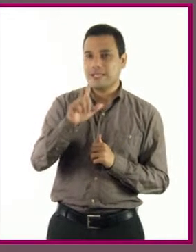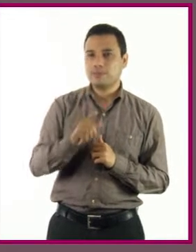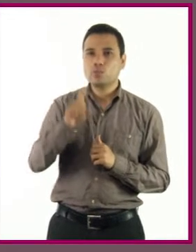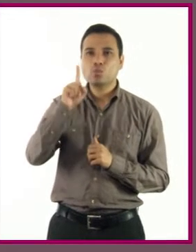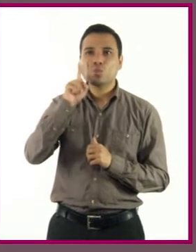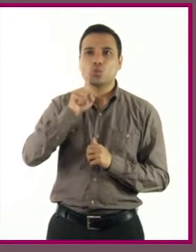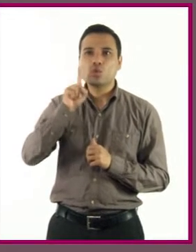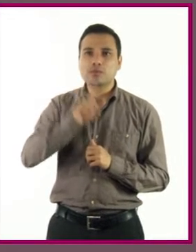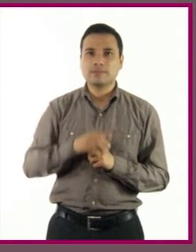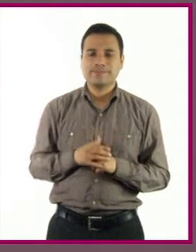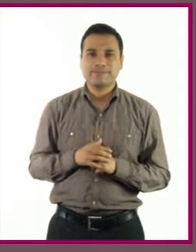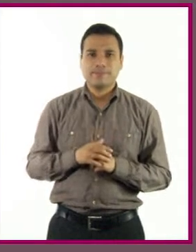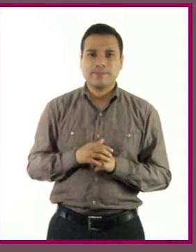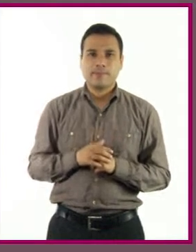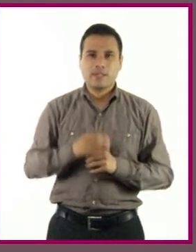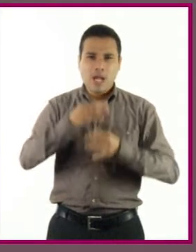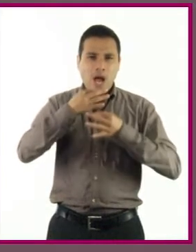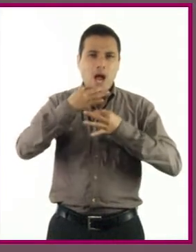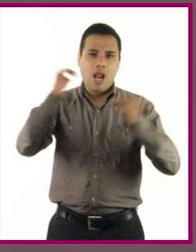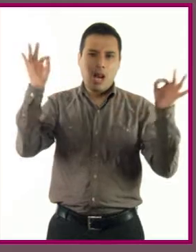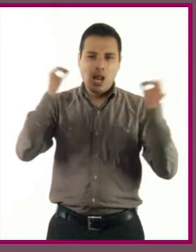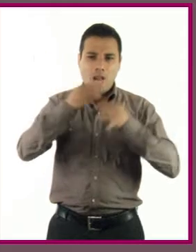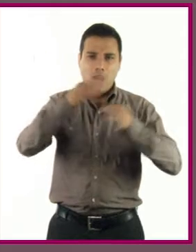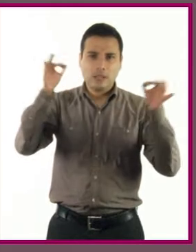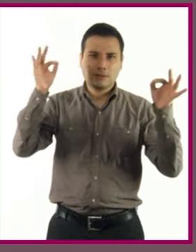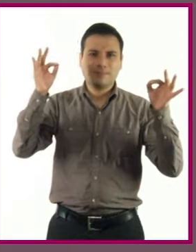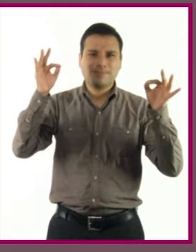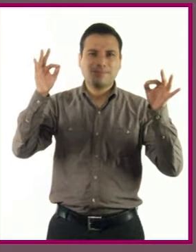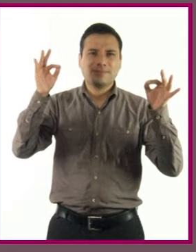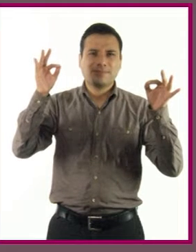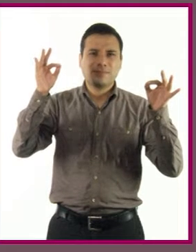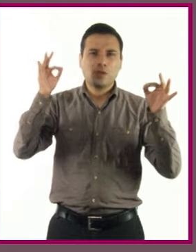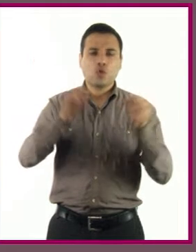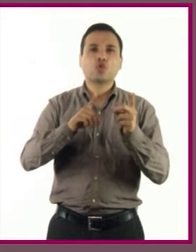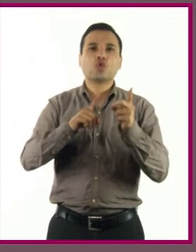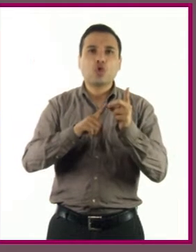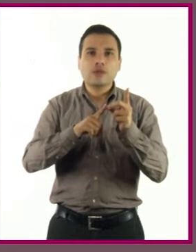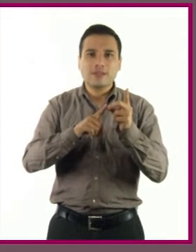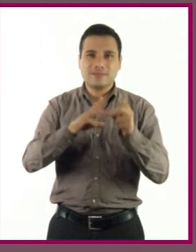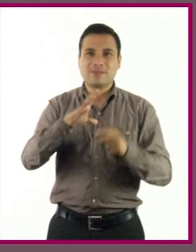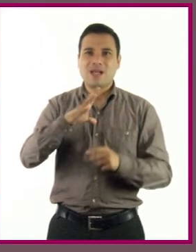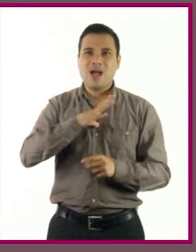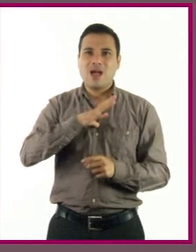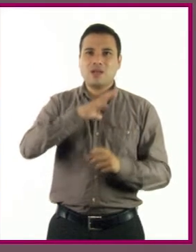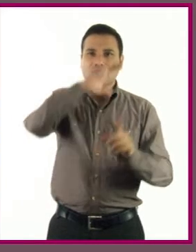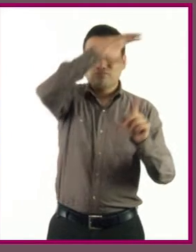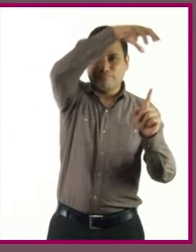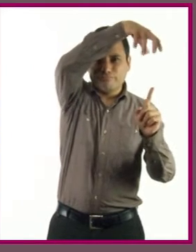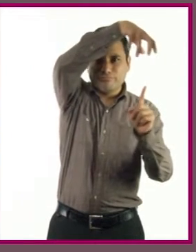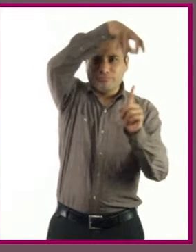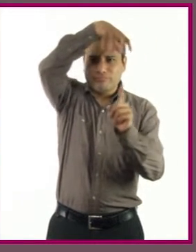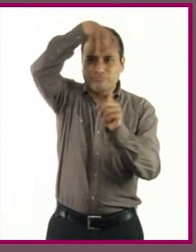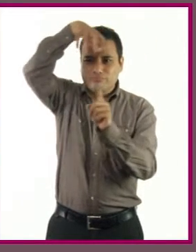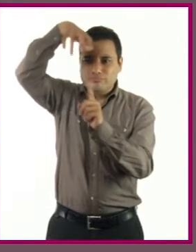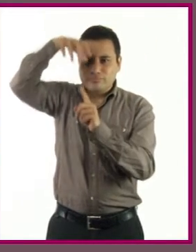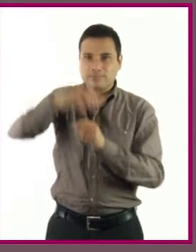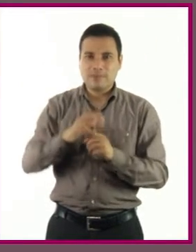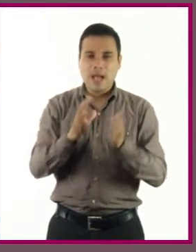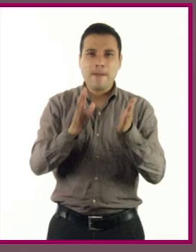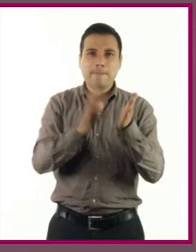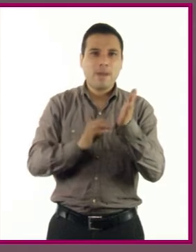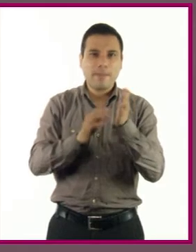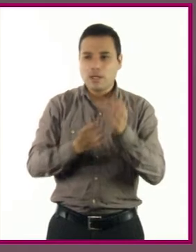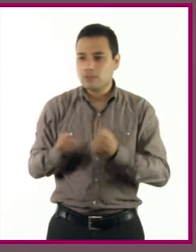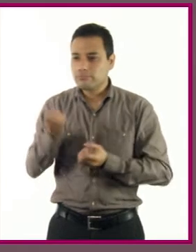miles de proclamas sufragistas sobre Londres desde un dirigible. Marion Wallace Dunlop escribió en el pasillo